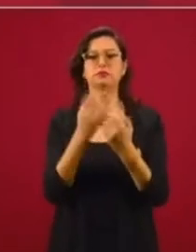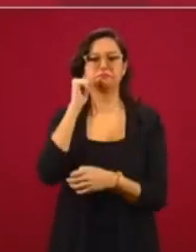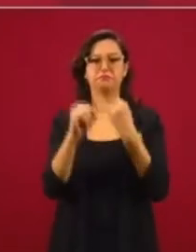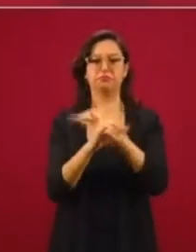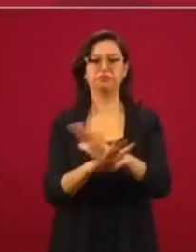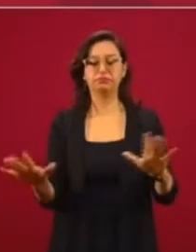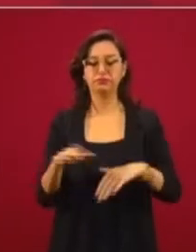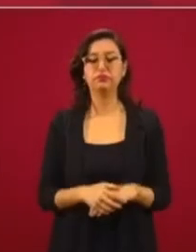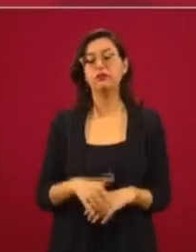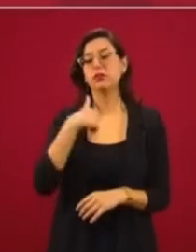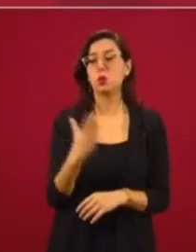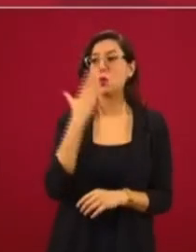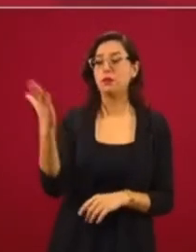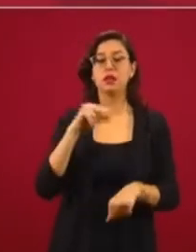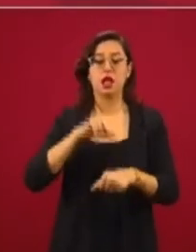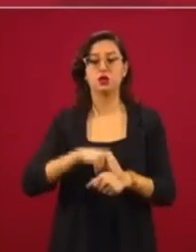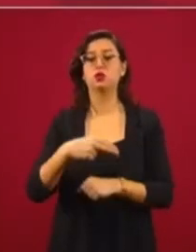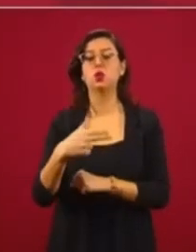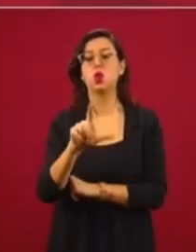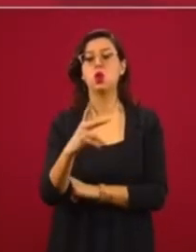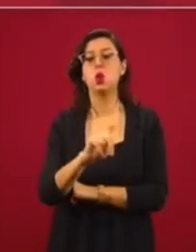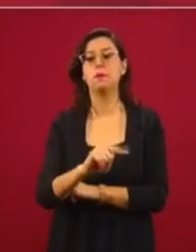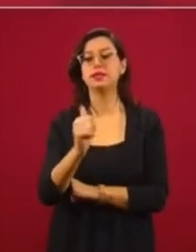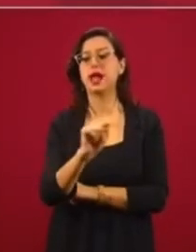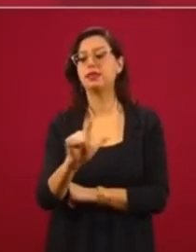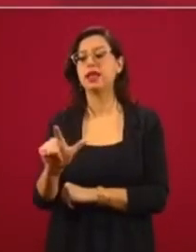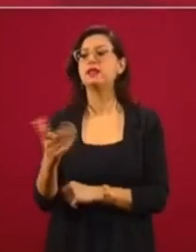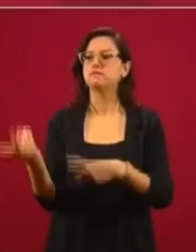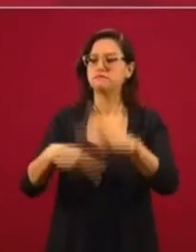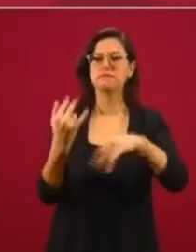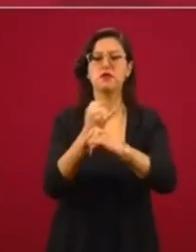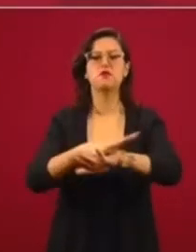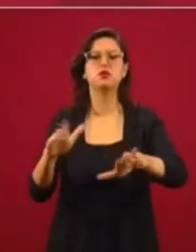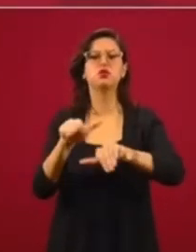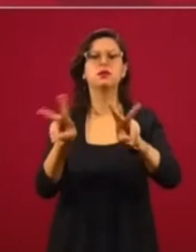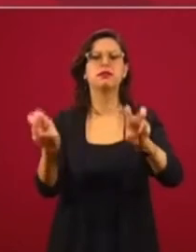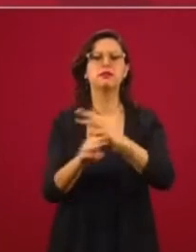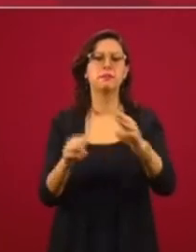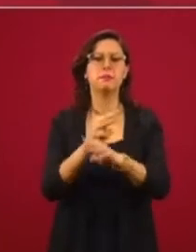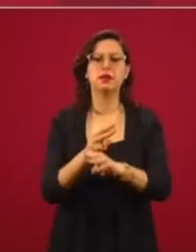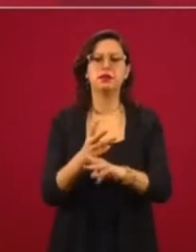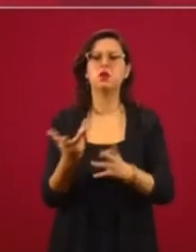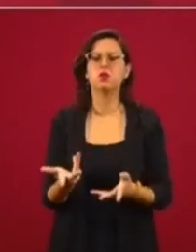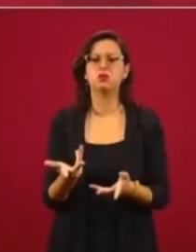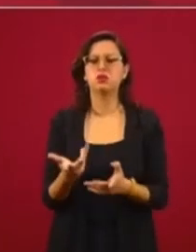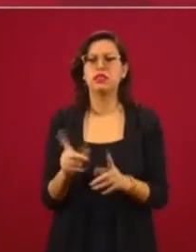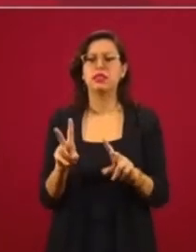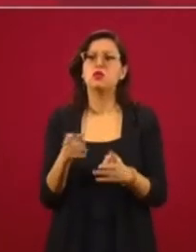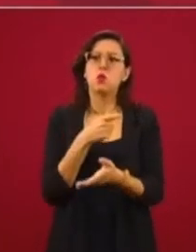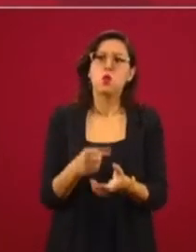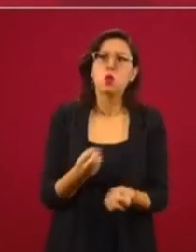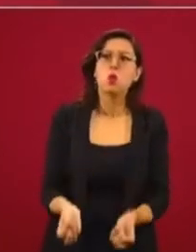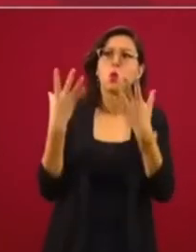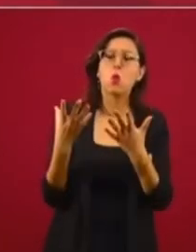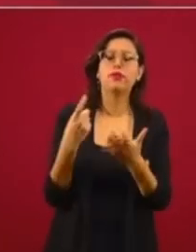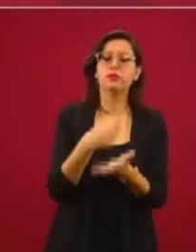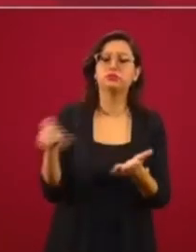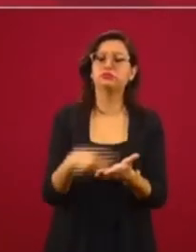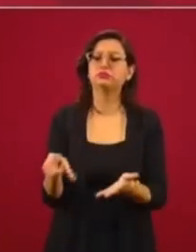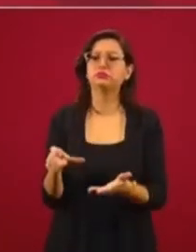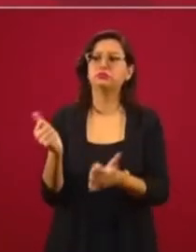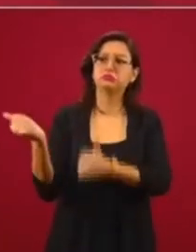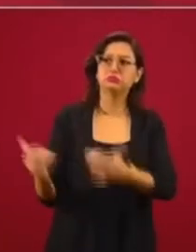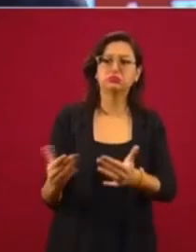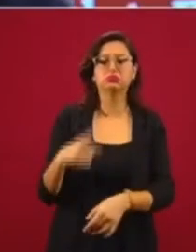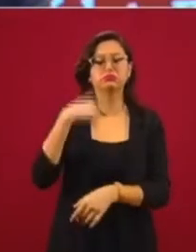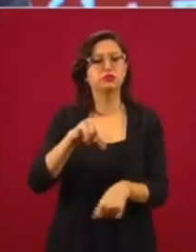voy a pedirle al doctor Hugo López-Gatell que informe sobre este tema de cuánto equipo para proteger